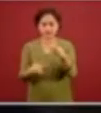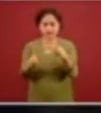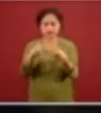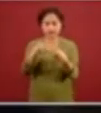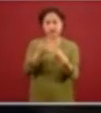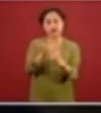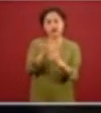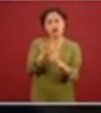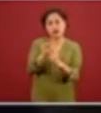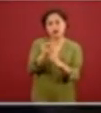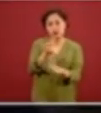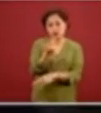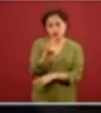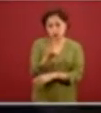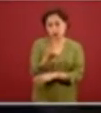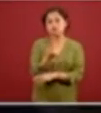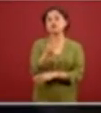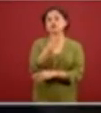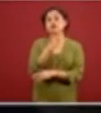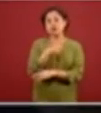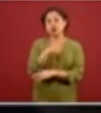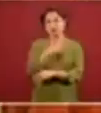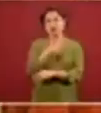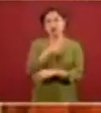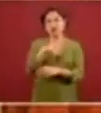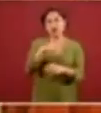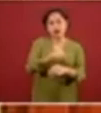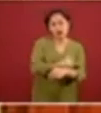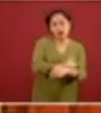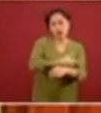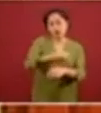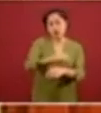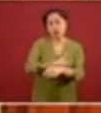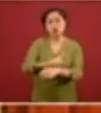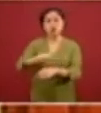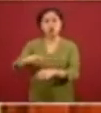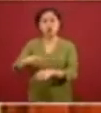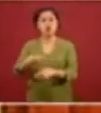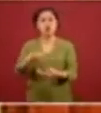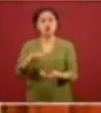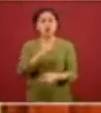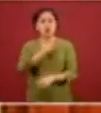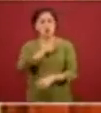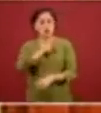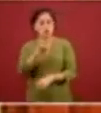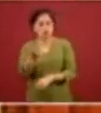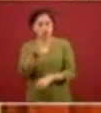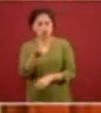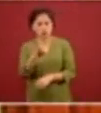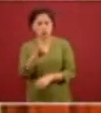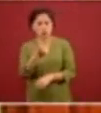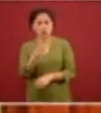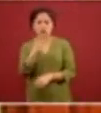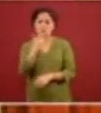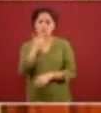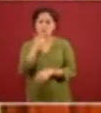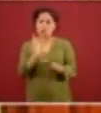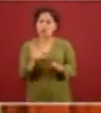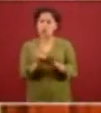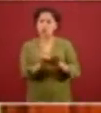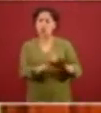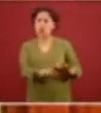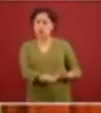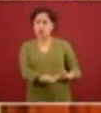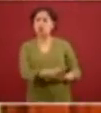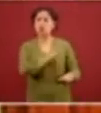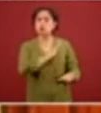característica, que su vida media los hace poderse prolongar un poco más que el último que he mencionado, que son las